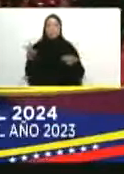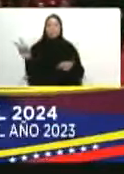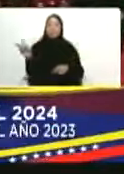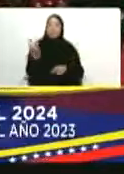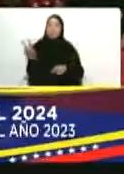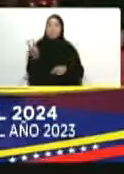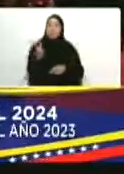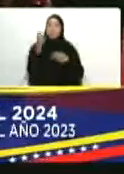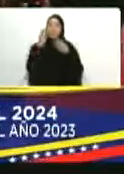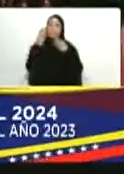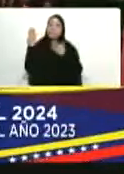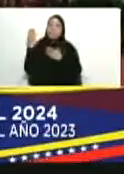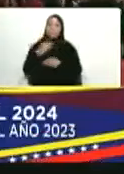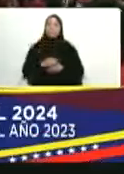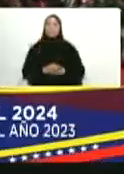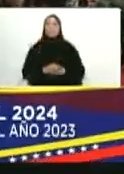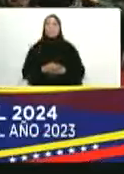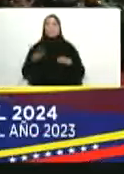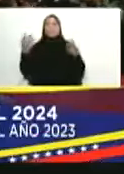de Venezuela.